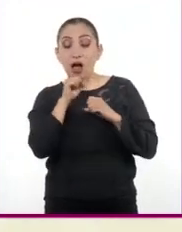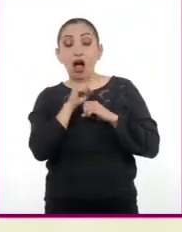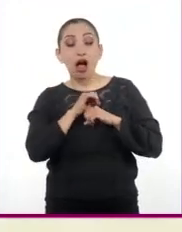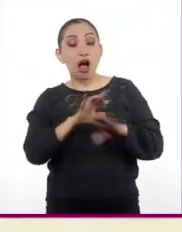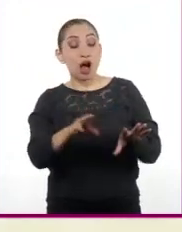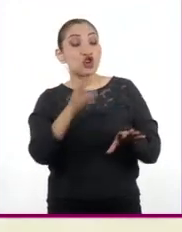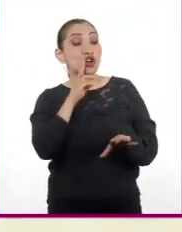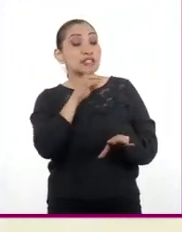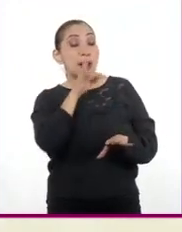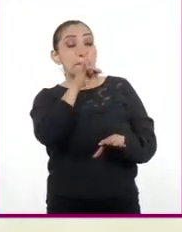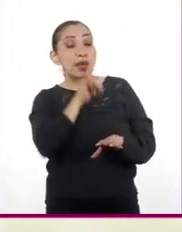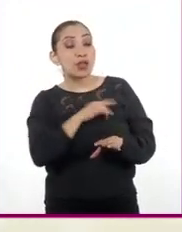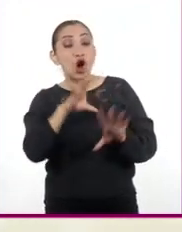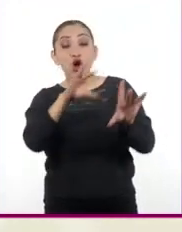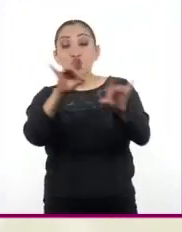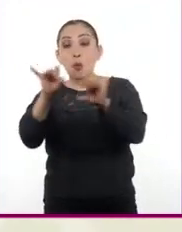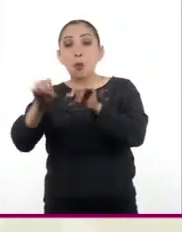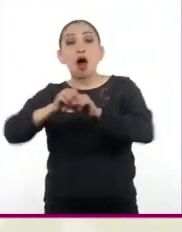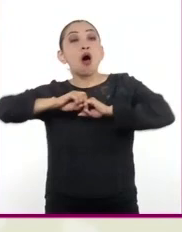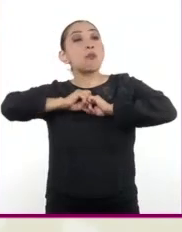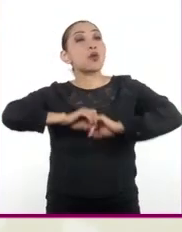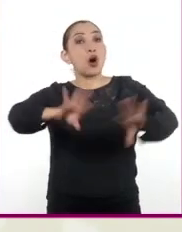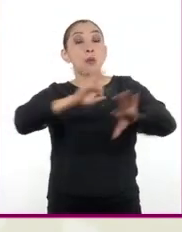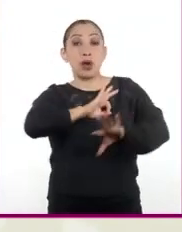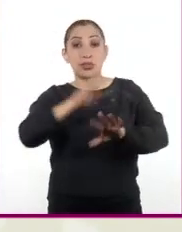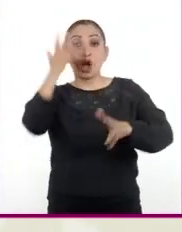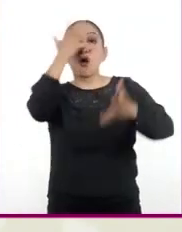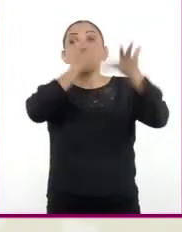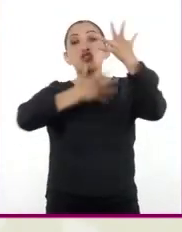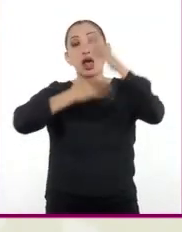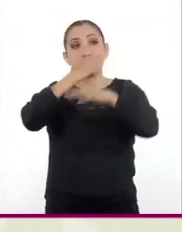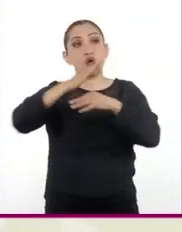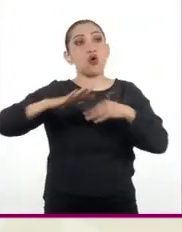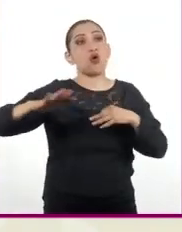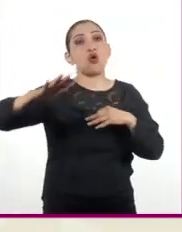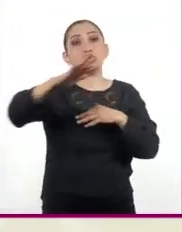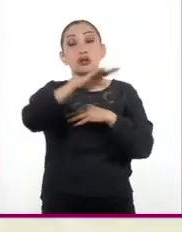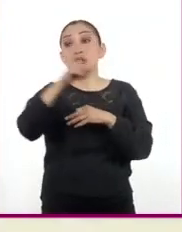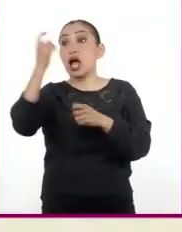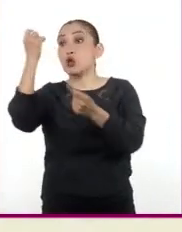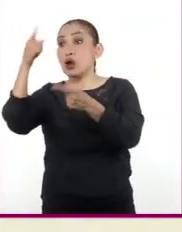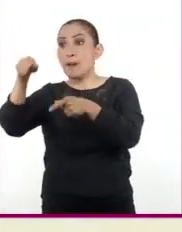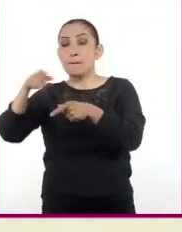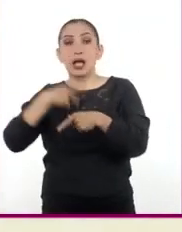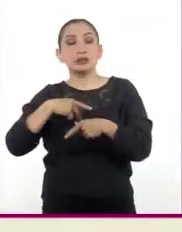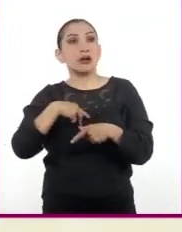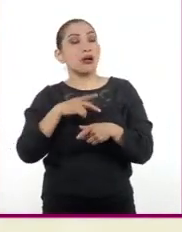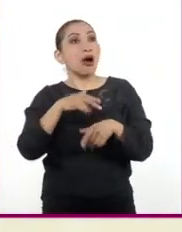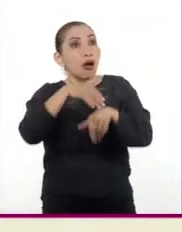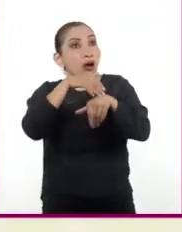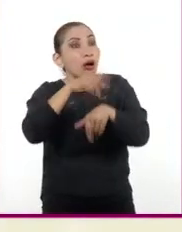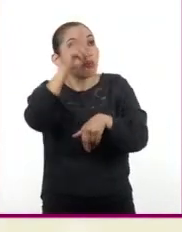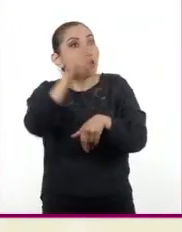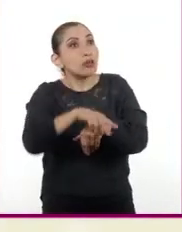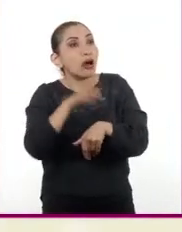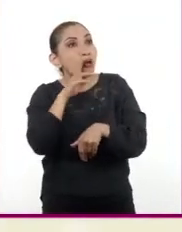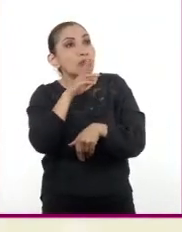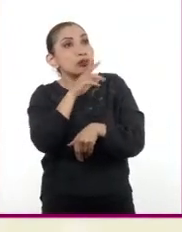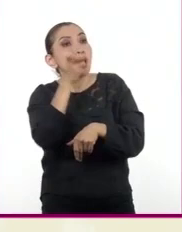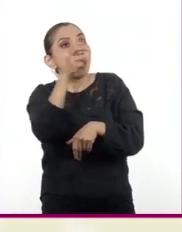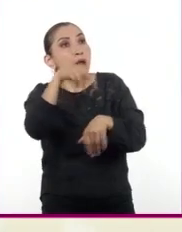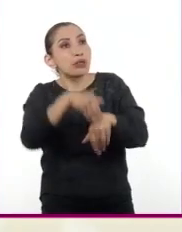de noticias falsas y rumores puede generar confusiones y que haya personas que se dejen llevar por estas